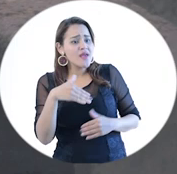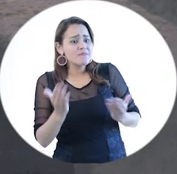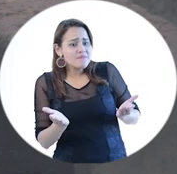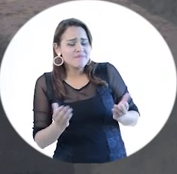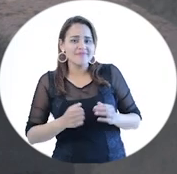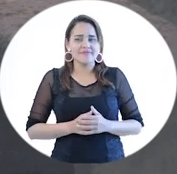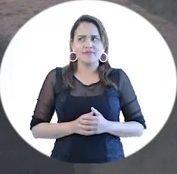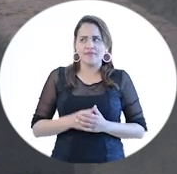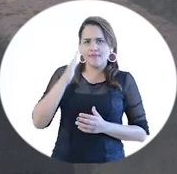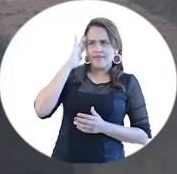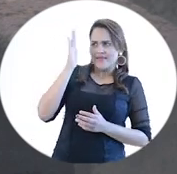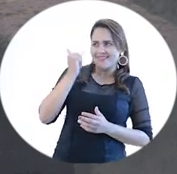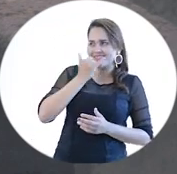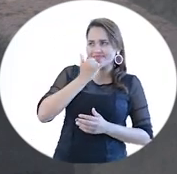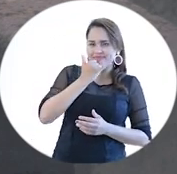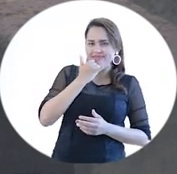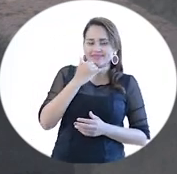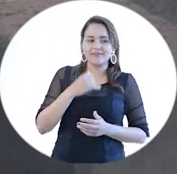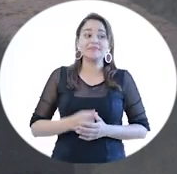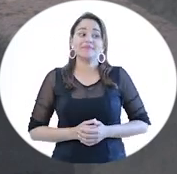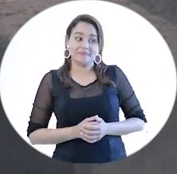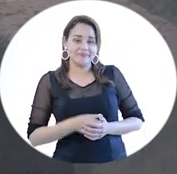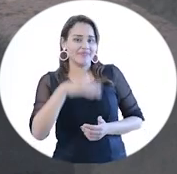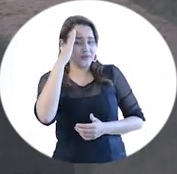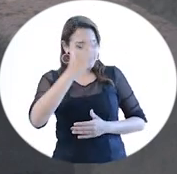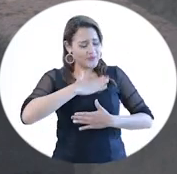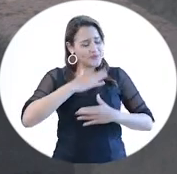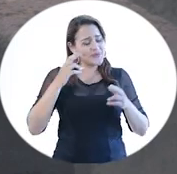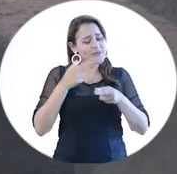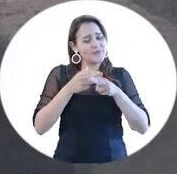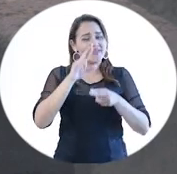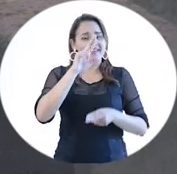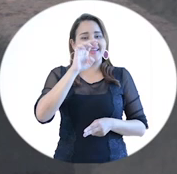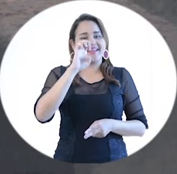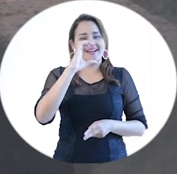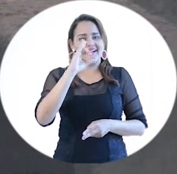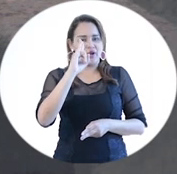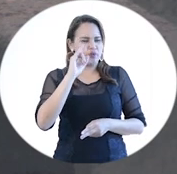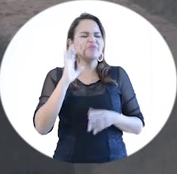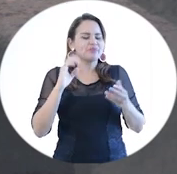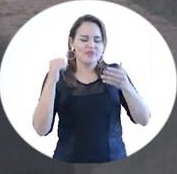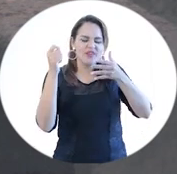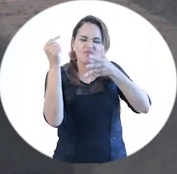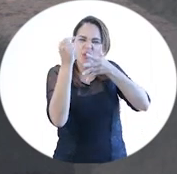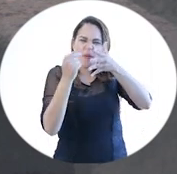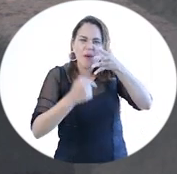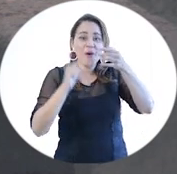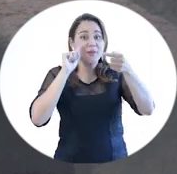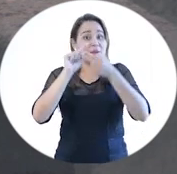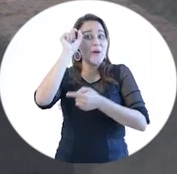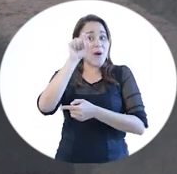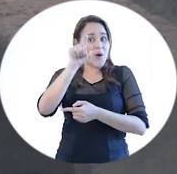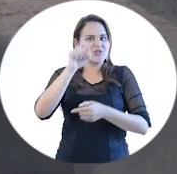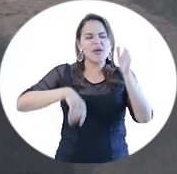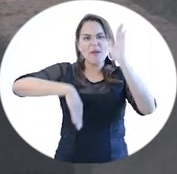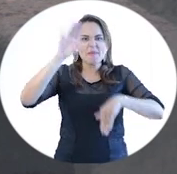Andrea, hola. Hola, ¿qué pasa? Andrea, soy Recu, encargada del Factor 11 conocido como los